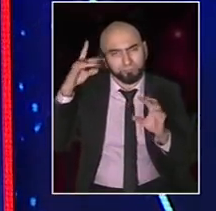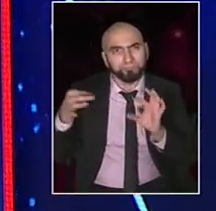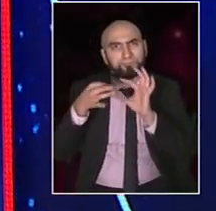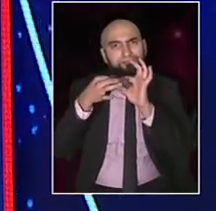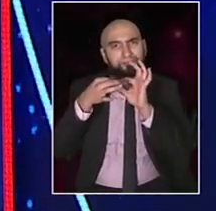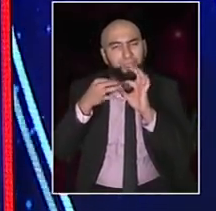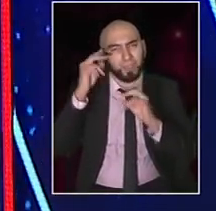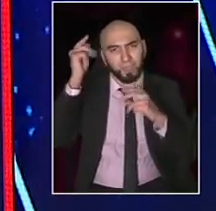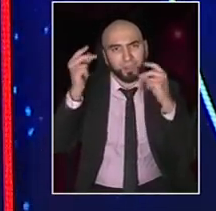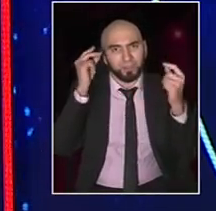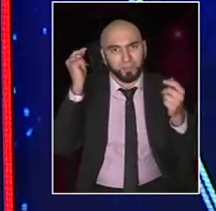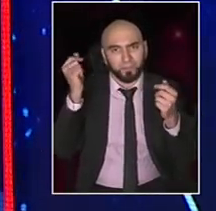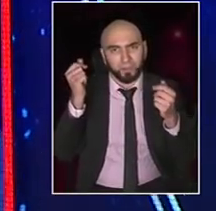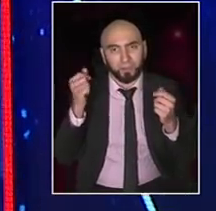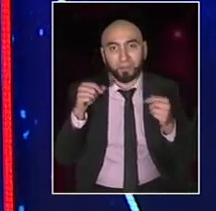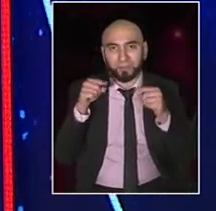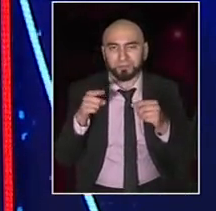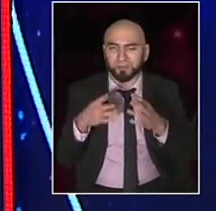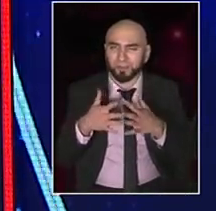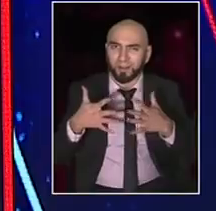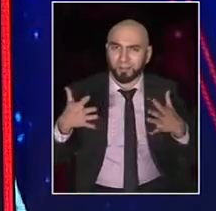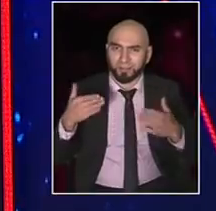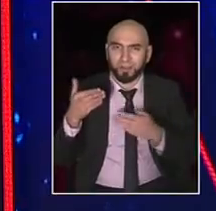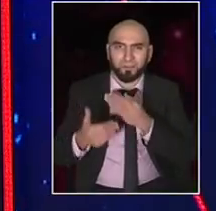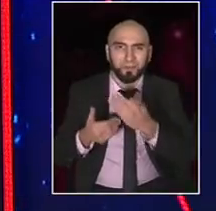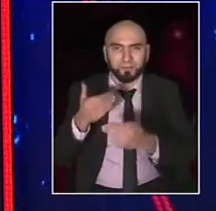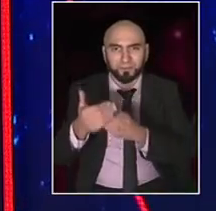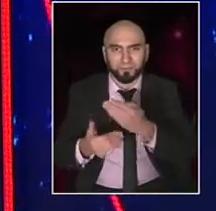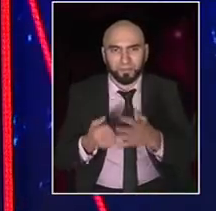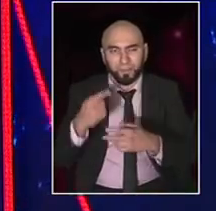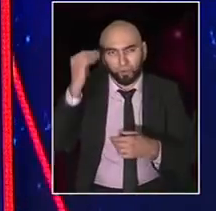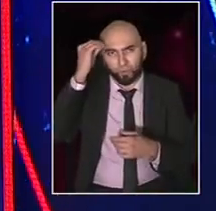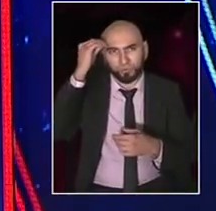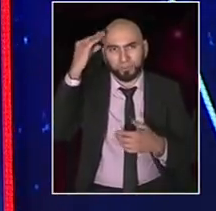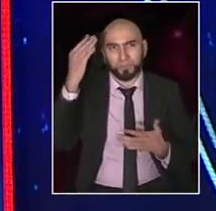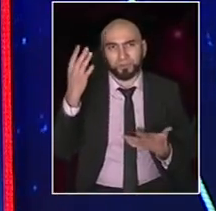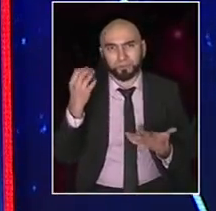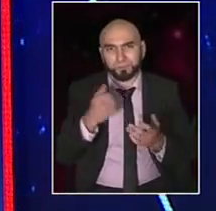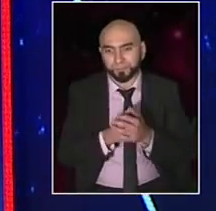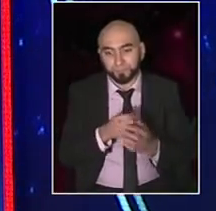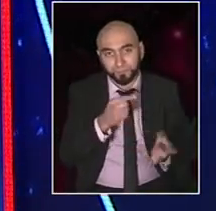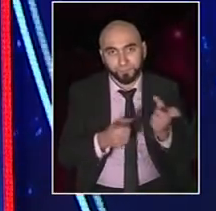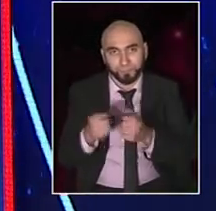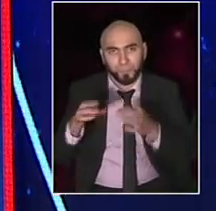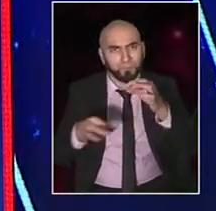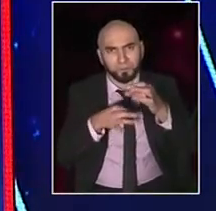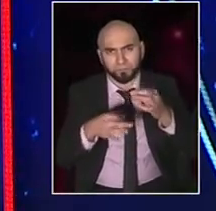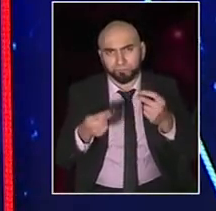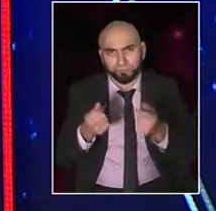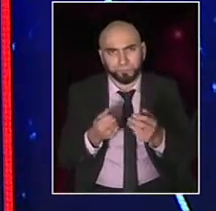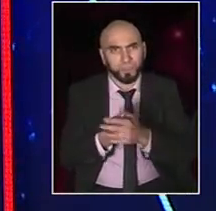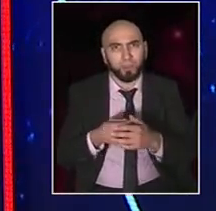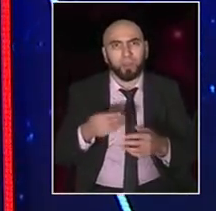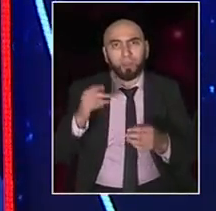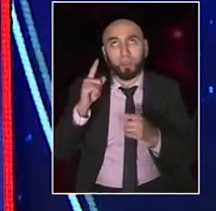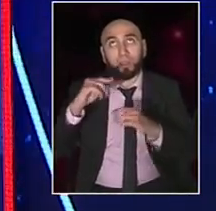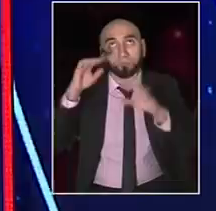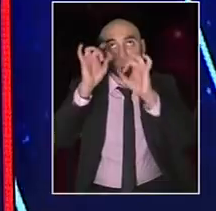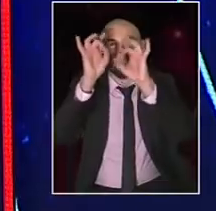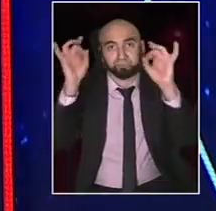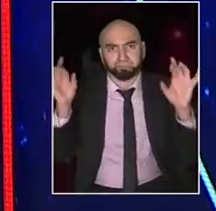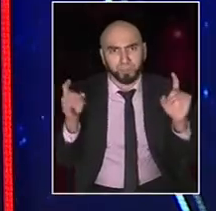creativa, ha generado grandes avances en el conocimiento. Los físicos, los astrónomos y los químicos han